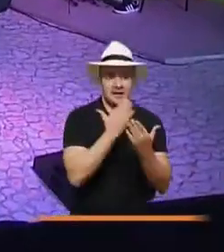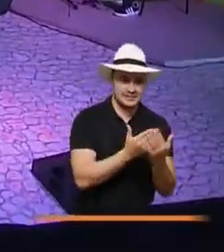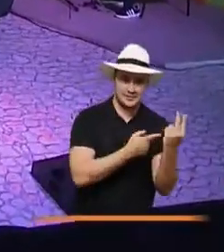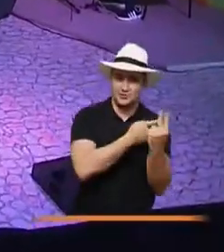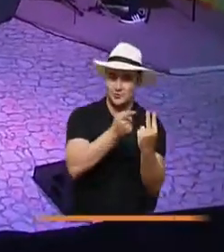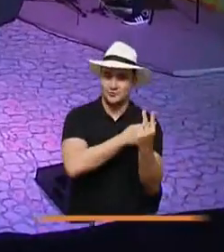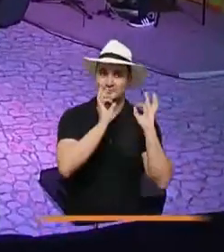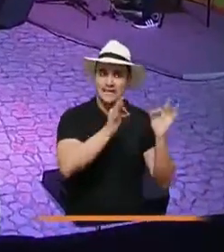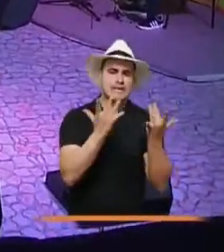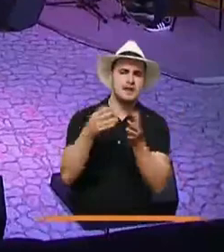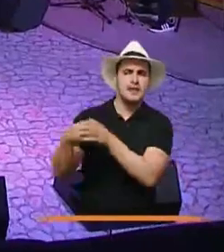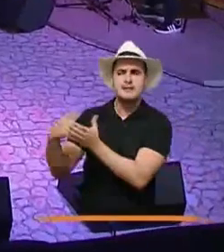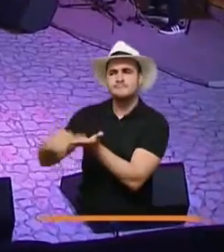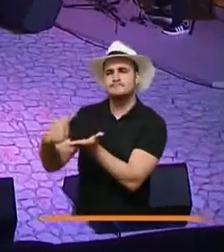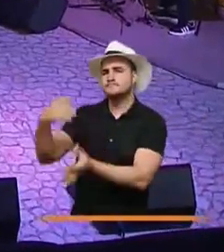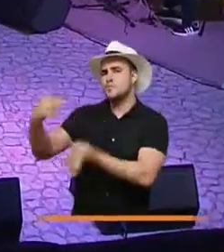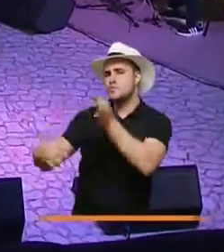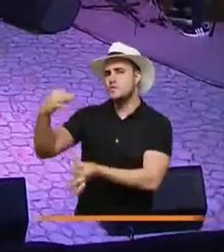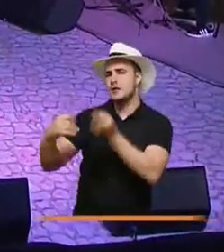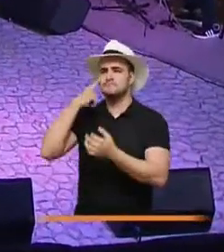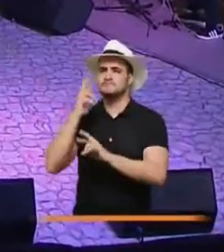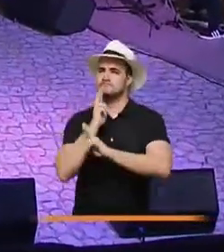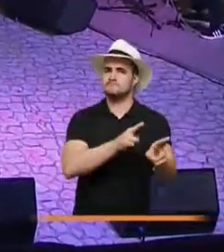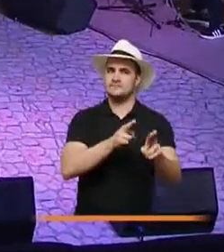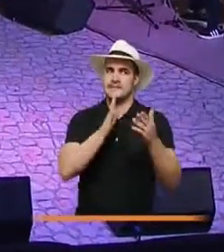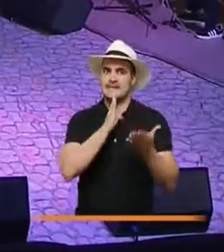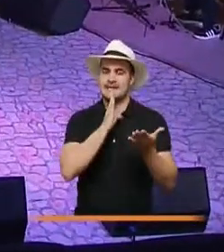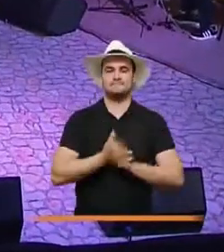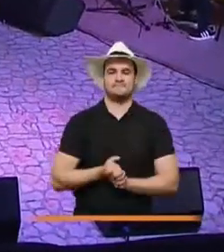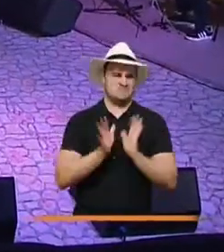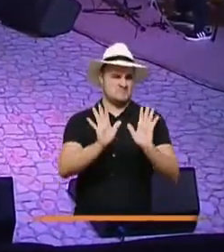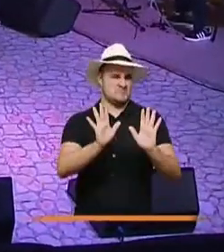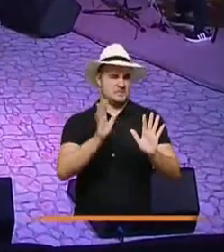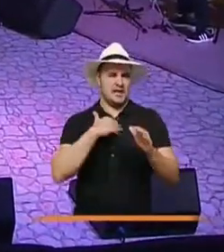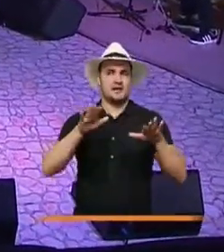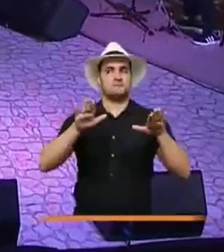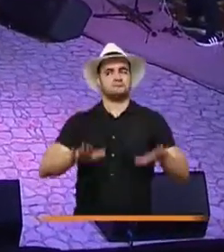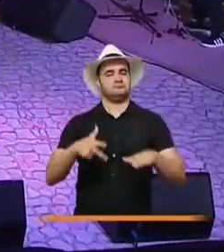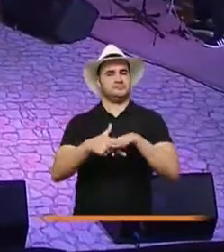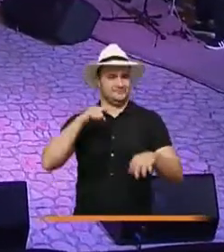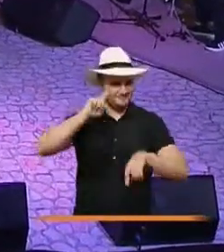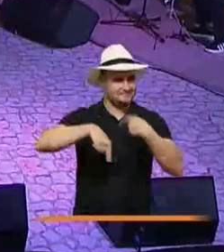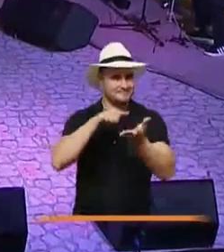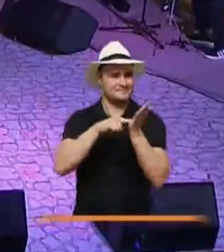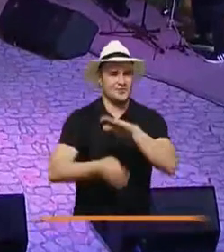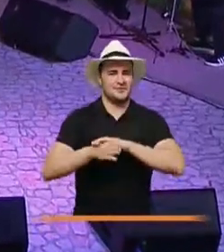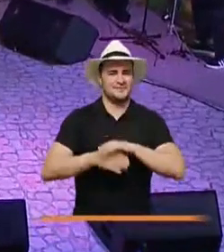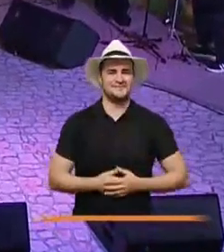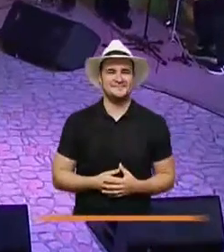vamos a esperar el veredicto del jurado calificado para conocer los tres por ahora vamos a una pausa corta y ya volvemos perfecto